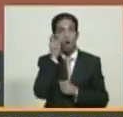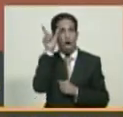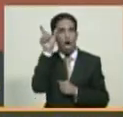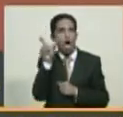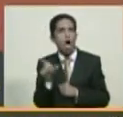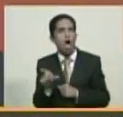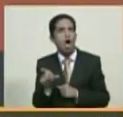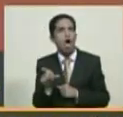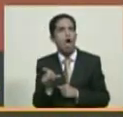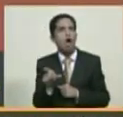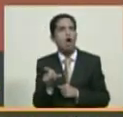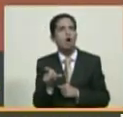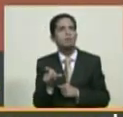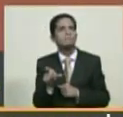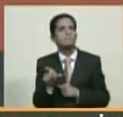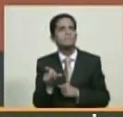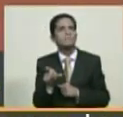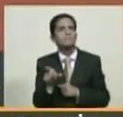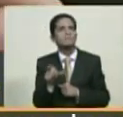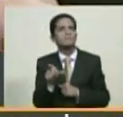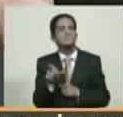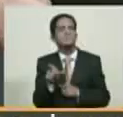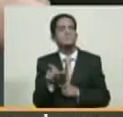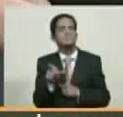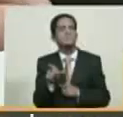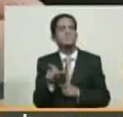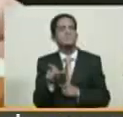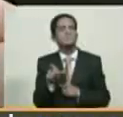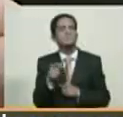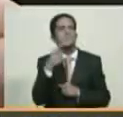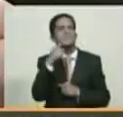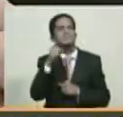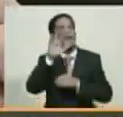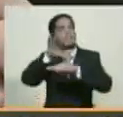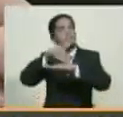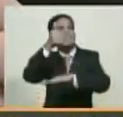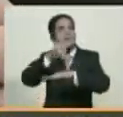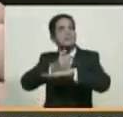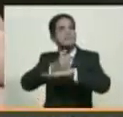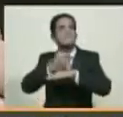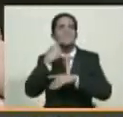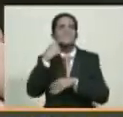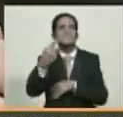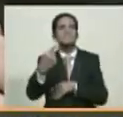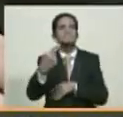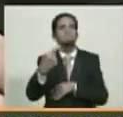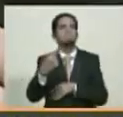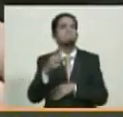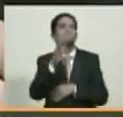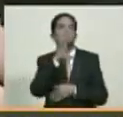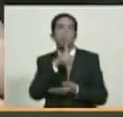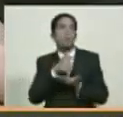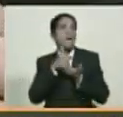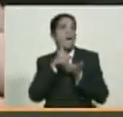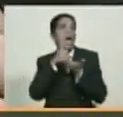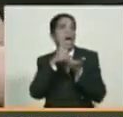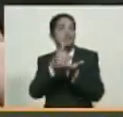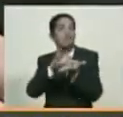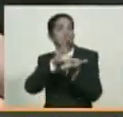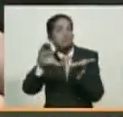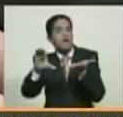un diplomático del Departamento de Estado. Esa directiva dice que no habrá ayuda humanitaria para